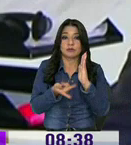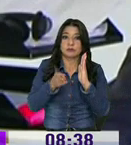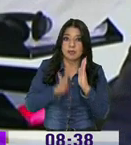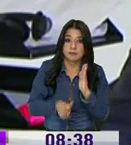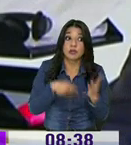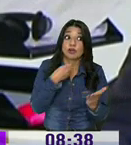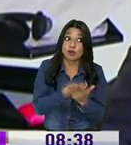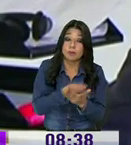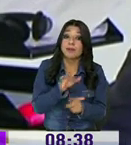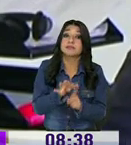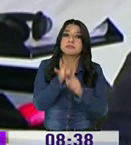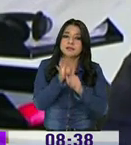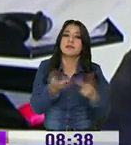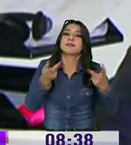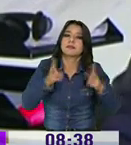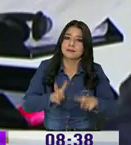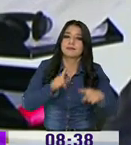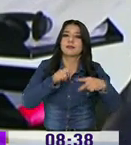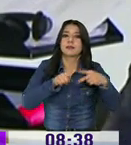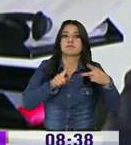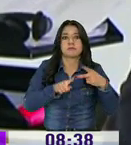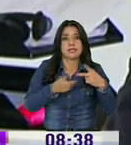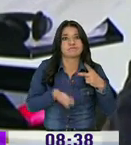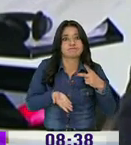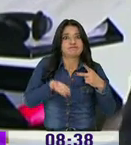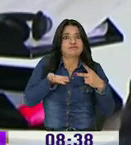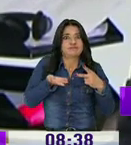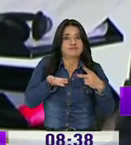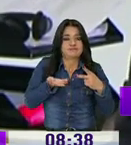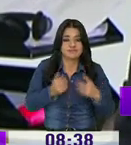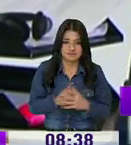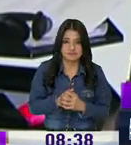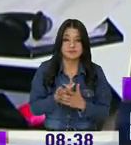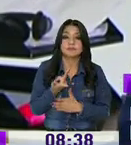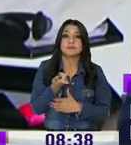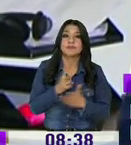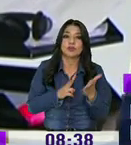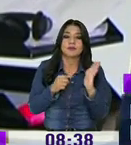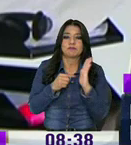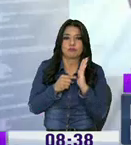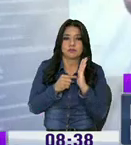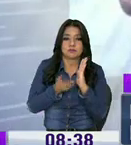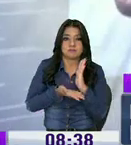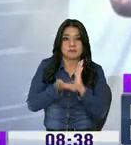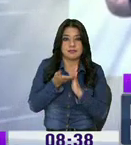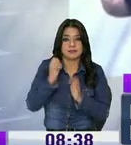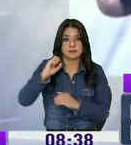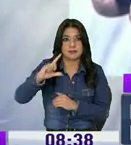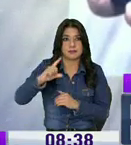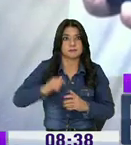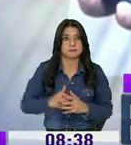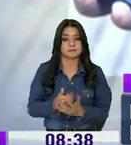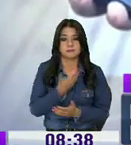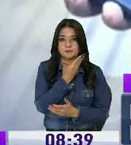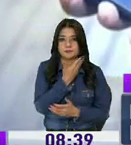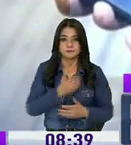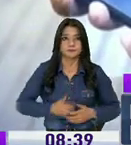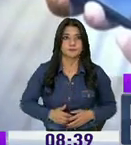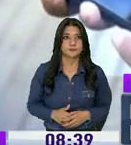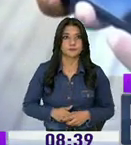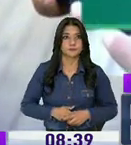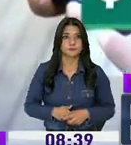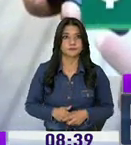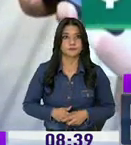los consumos especiales que le van a empezar a poner acá. Entonces vas a tener doble tributación. En el caso del ICE a la